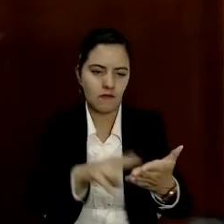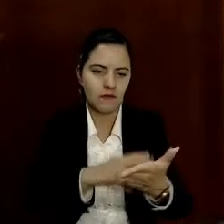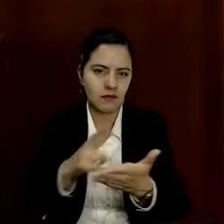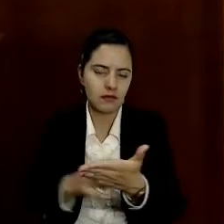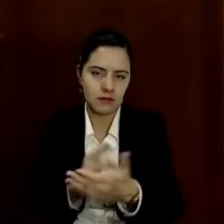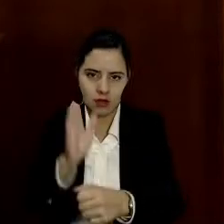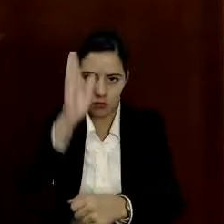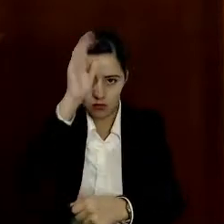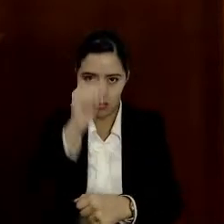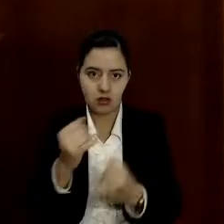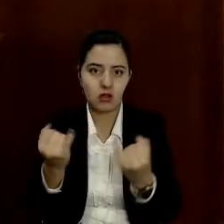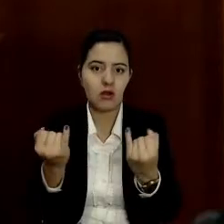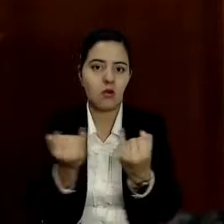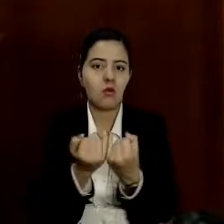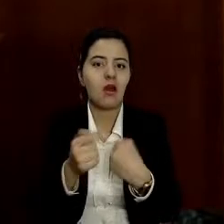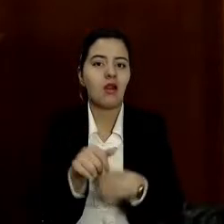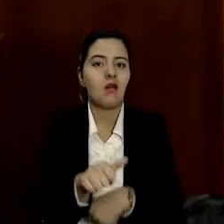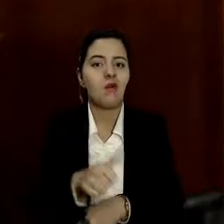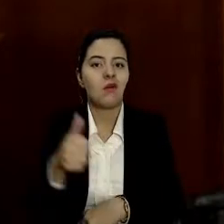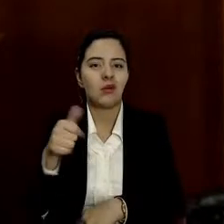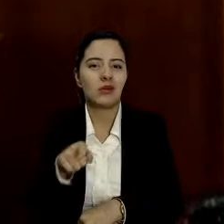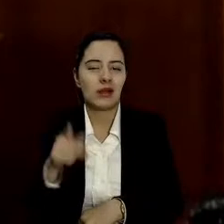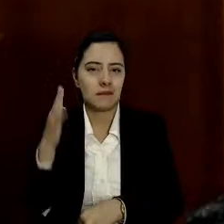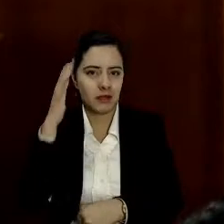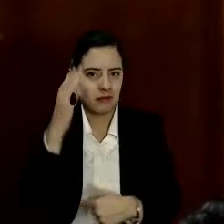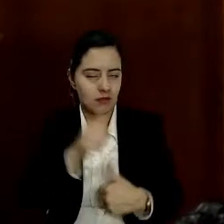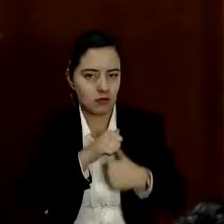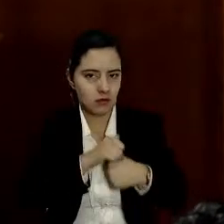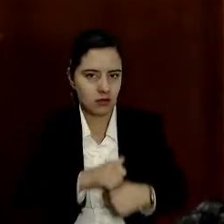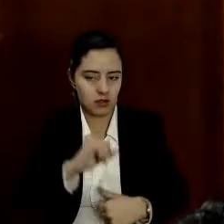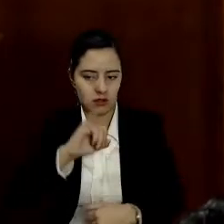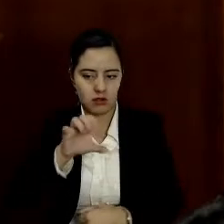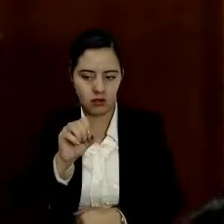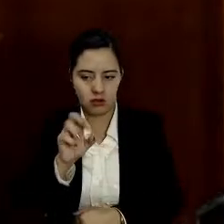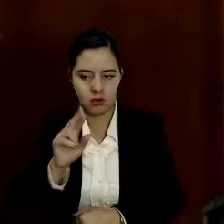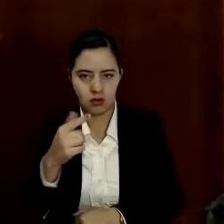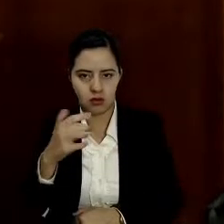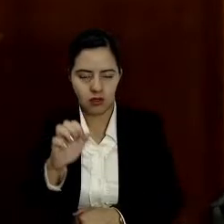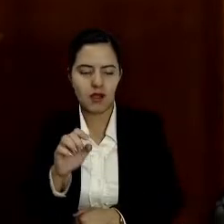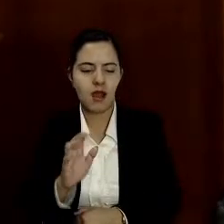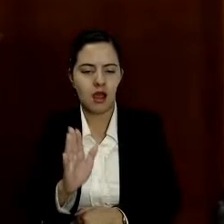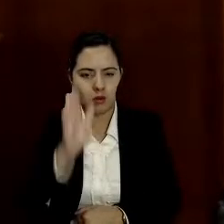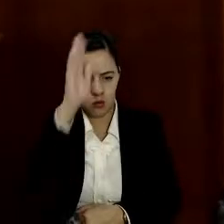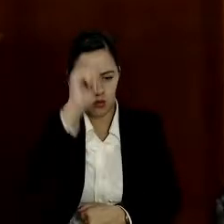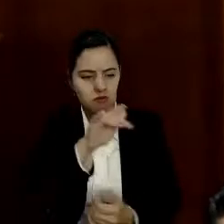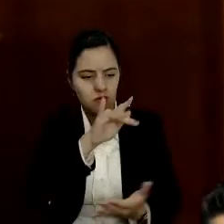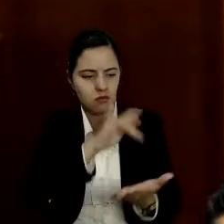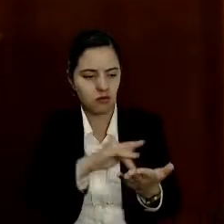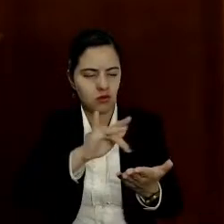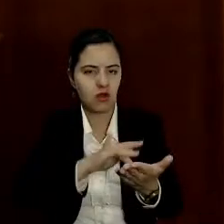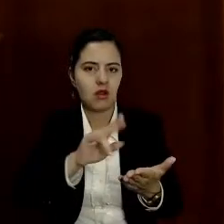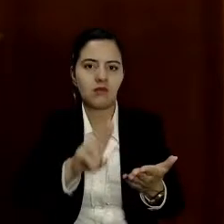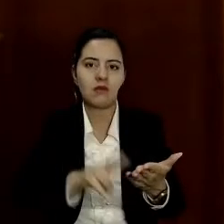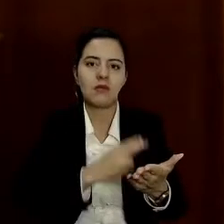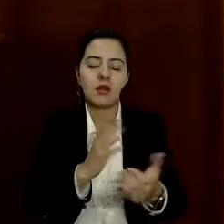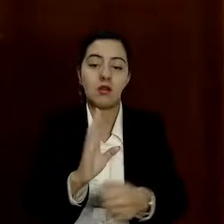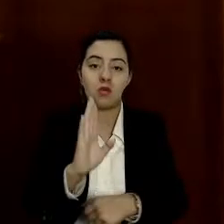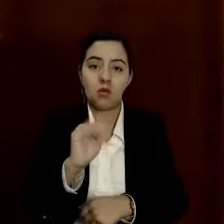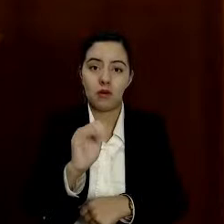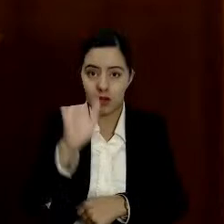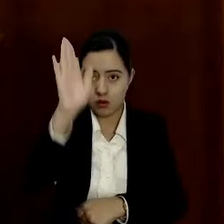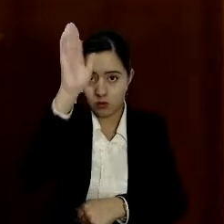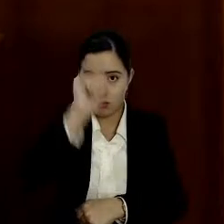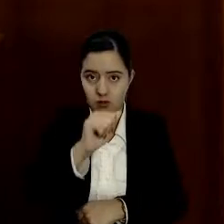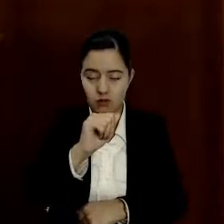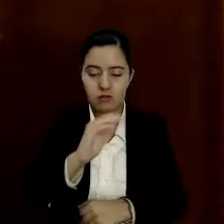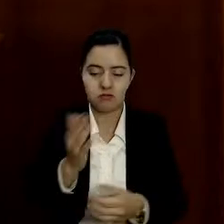rector Jorge Olvera García los ratificó, firmó otros 9 e incorporó más